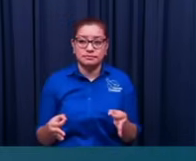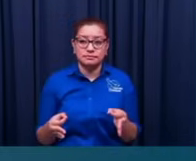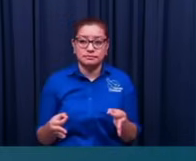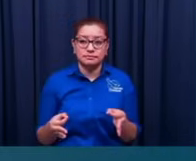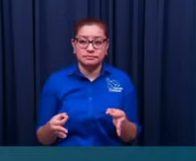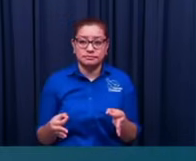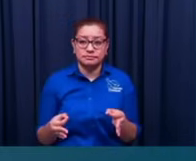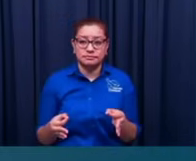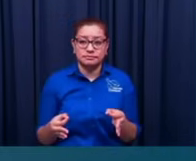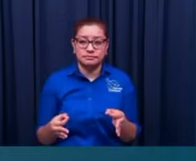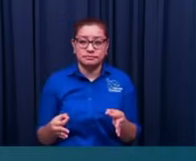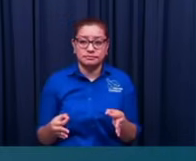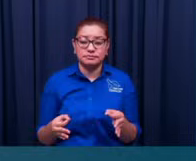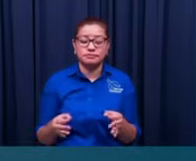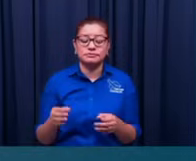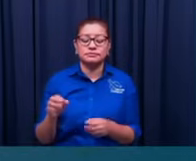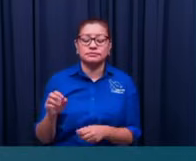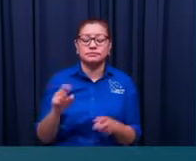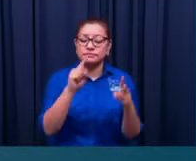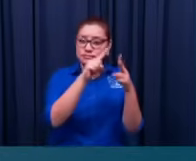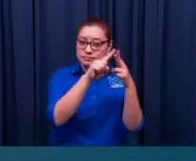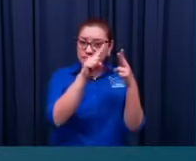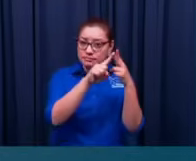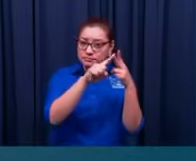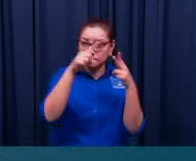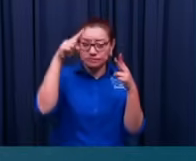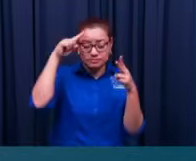¿Ok? Tiene que haber consentimiento.